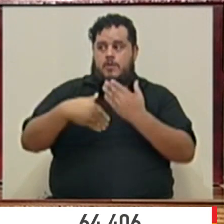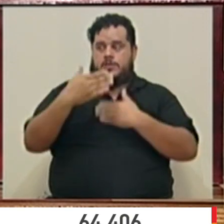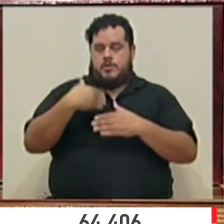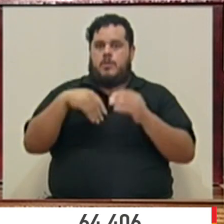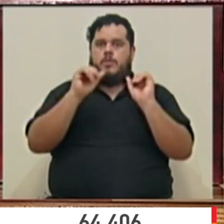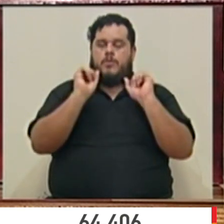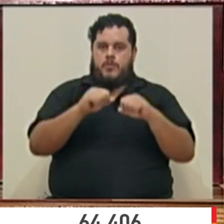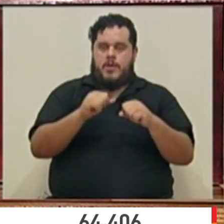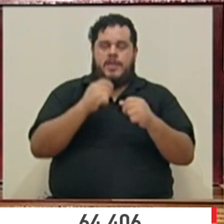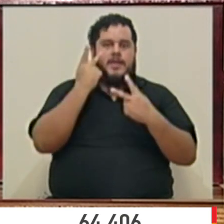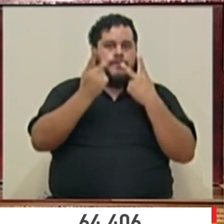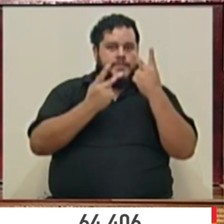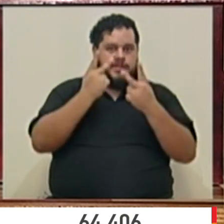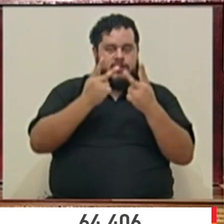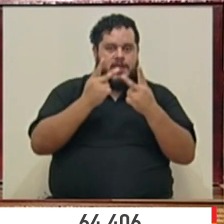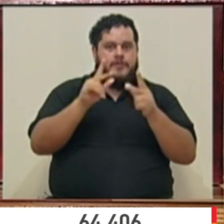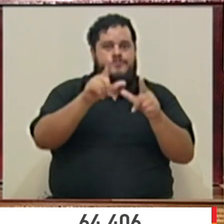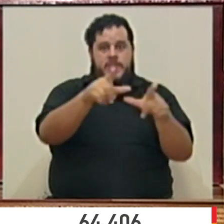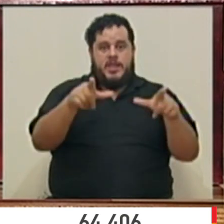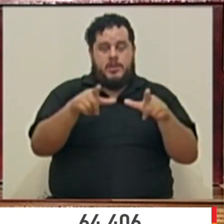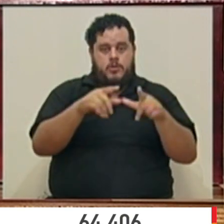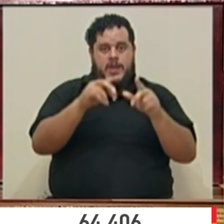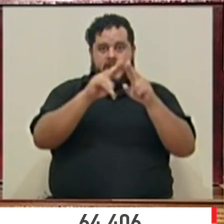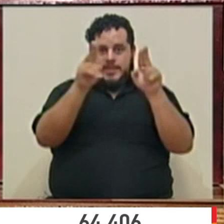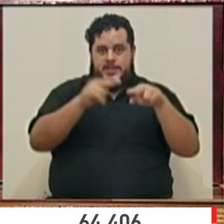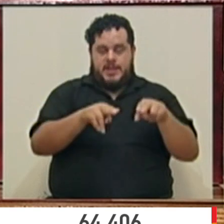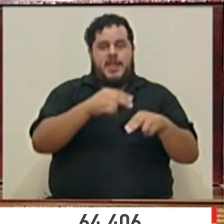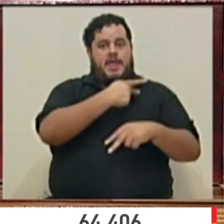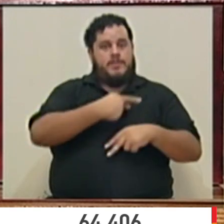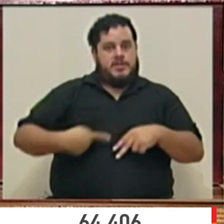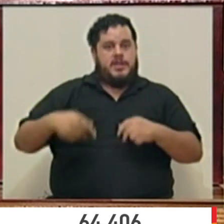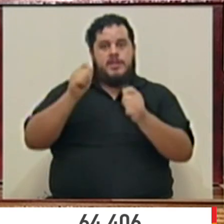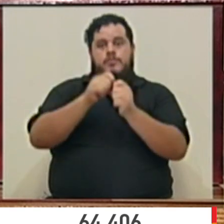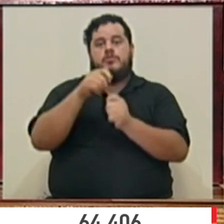anteriormente, pueden visitar el sitio